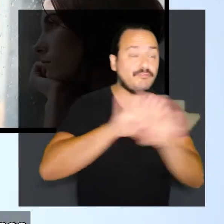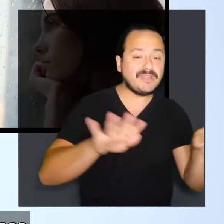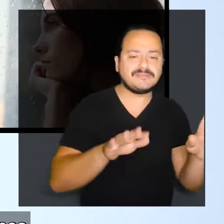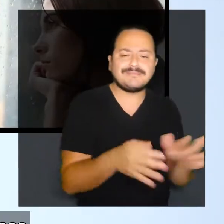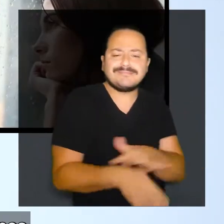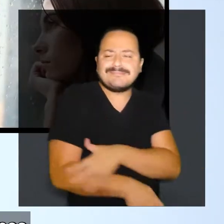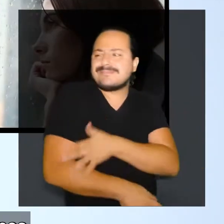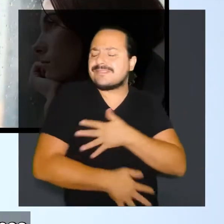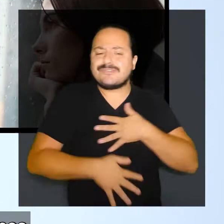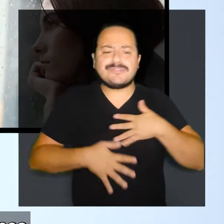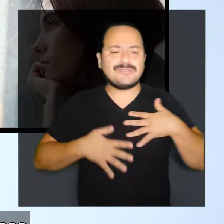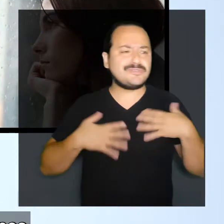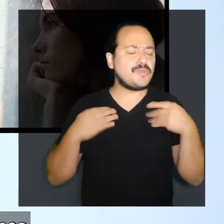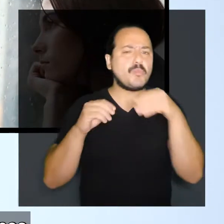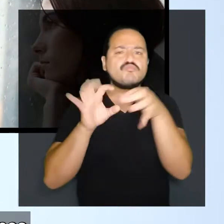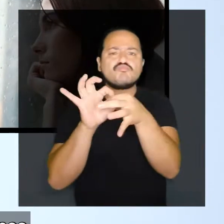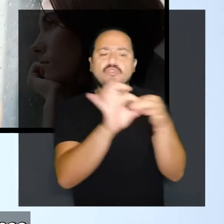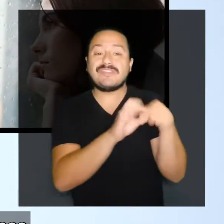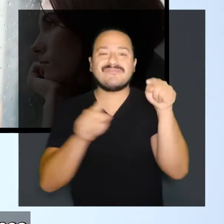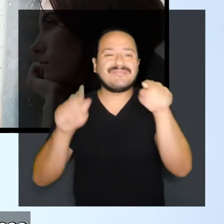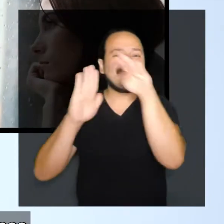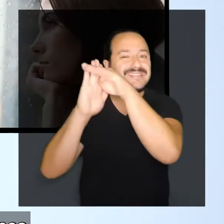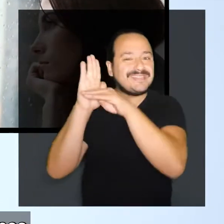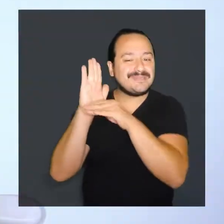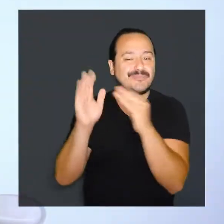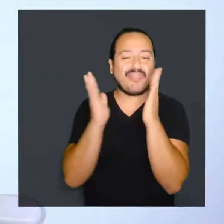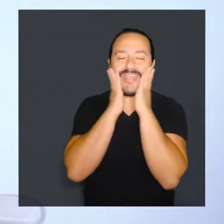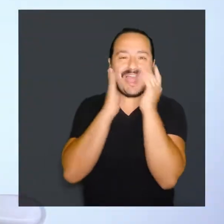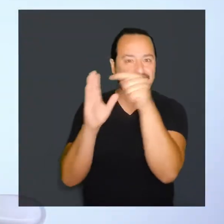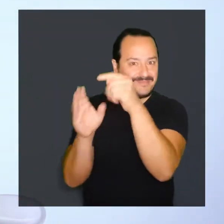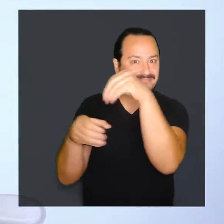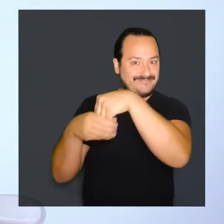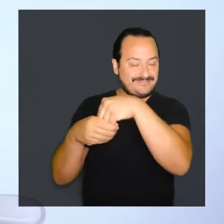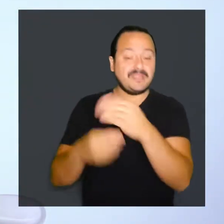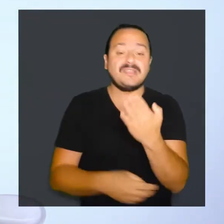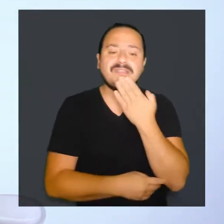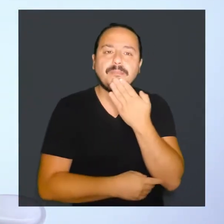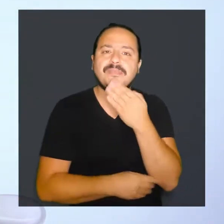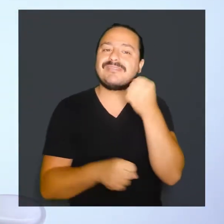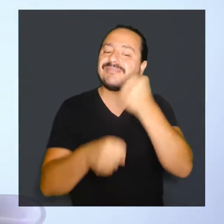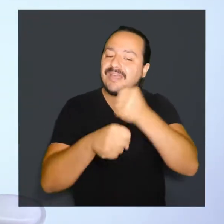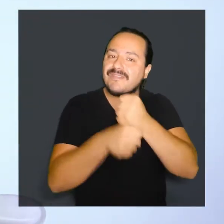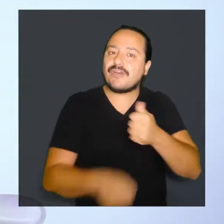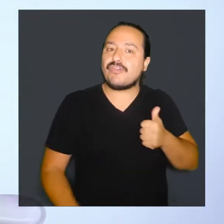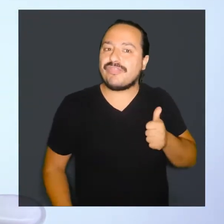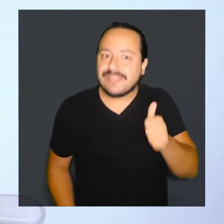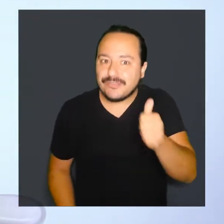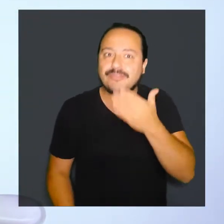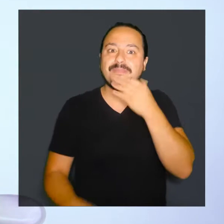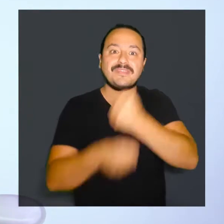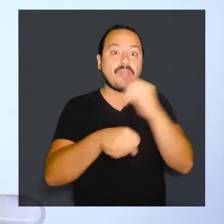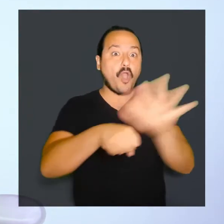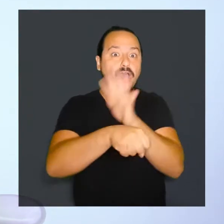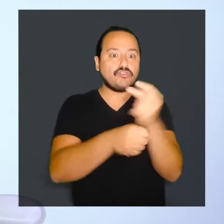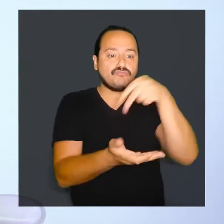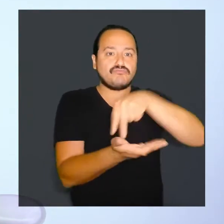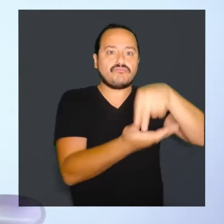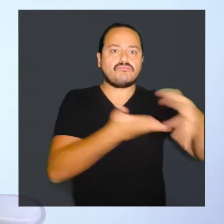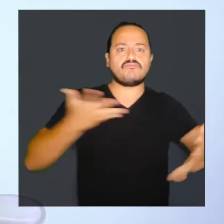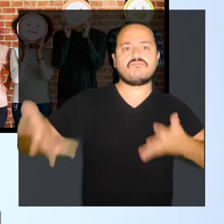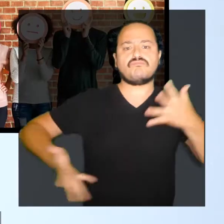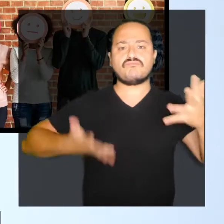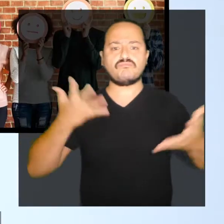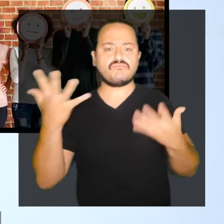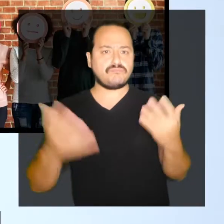sentimientos, estas sensaciones que nos dejan las obras al finalizar, tienen que ver con el estilo de teatro que los actores y el director quisieron